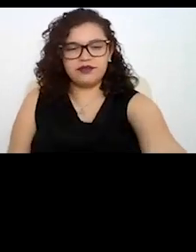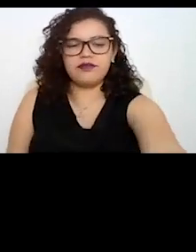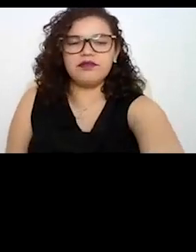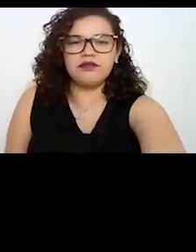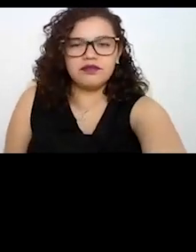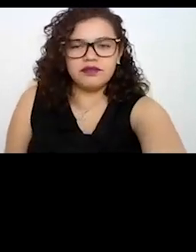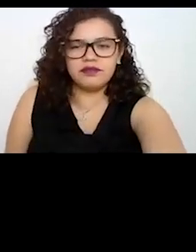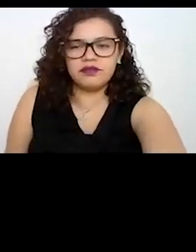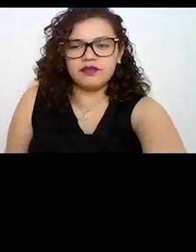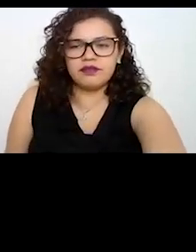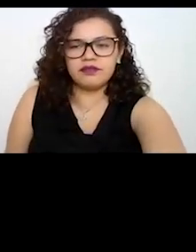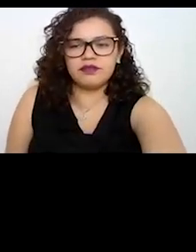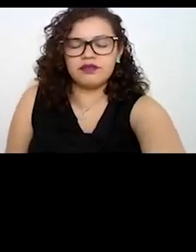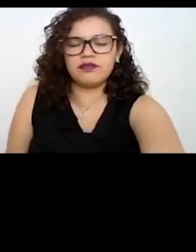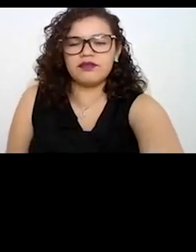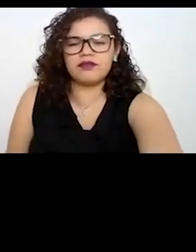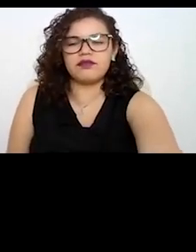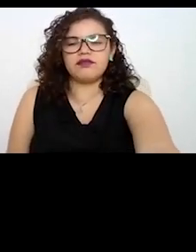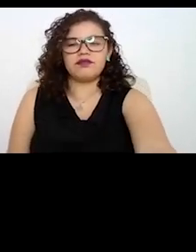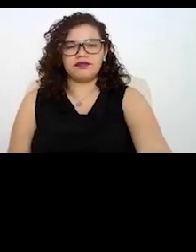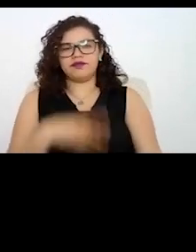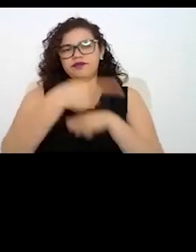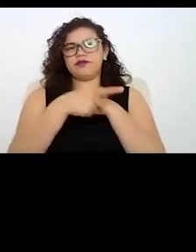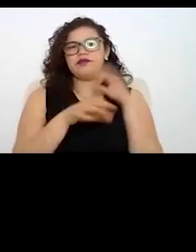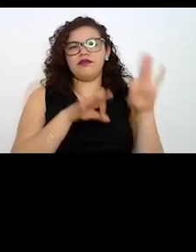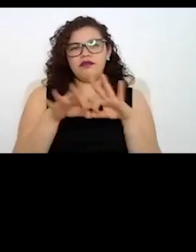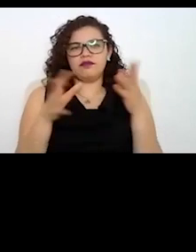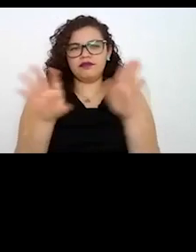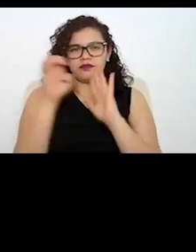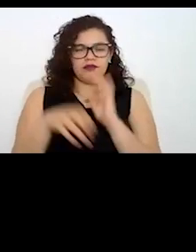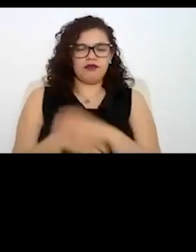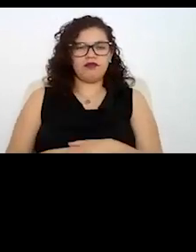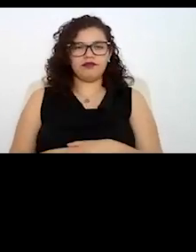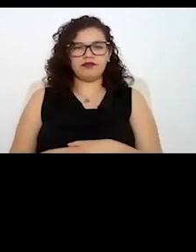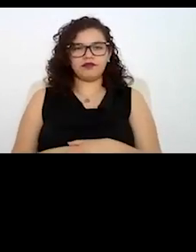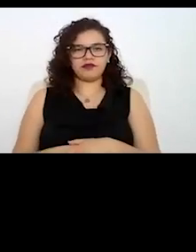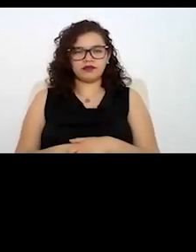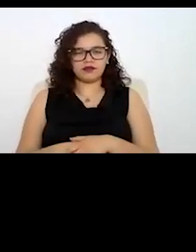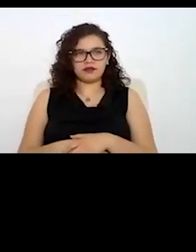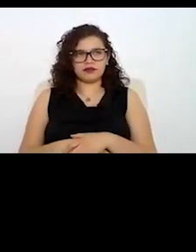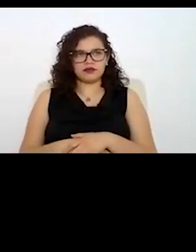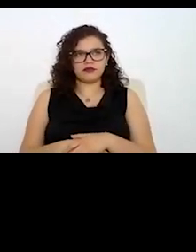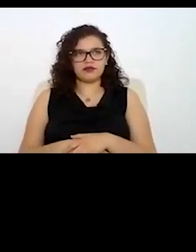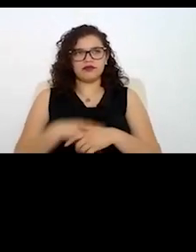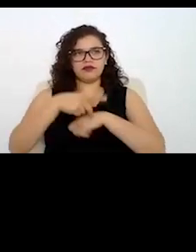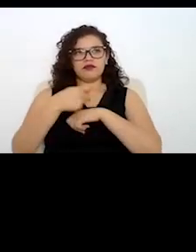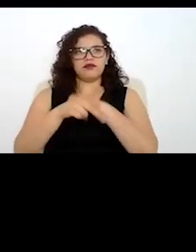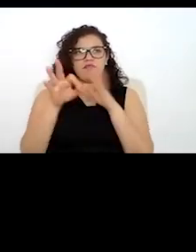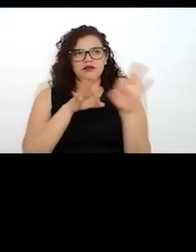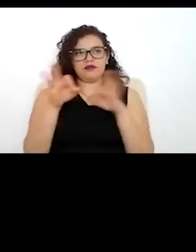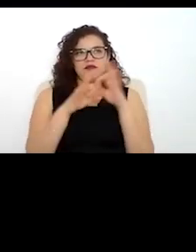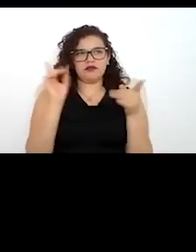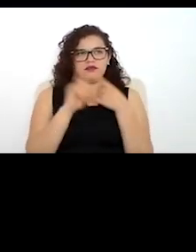Ok. Riesgos de trabajo puede ser, por ejemplo, bueno, el tema de riesgos de trabajo, primero que